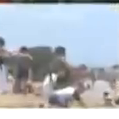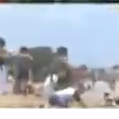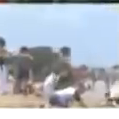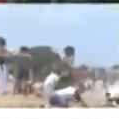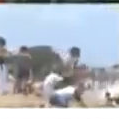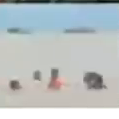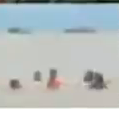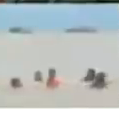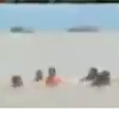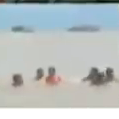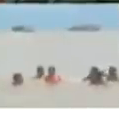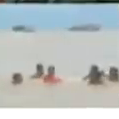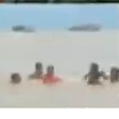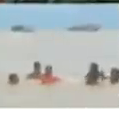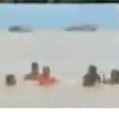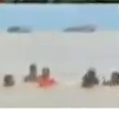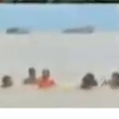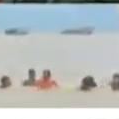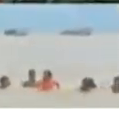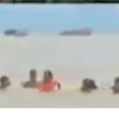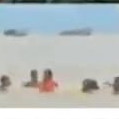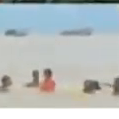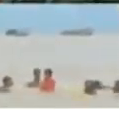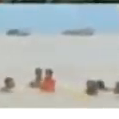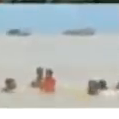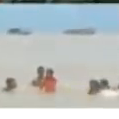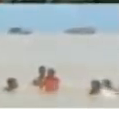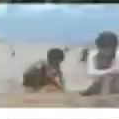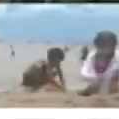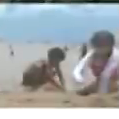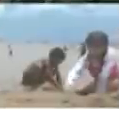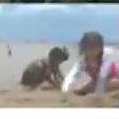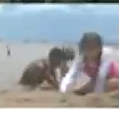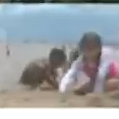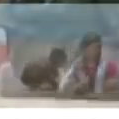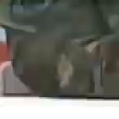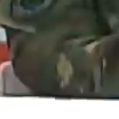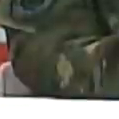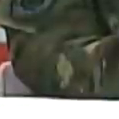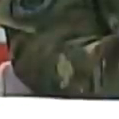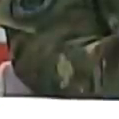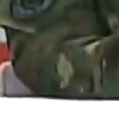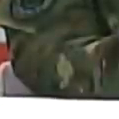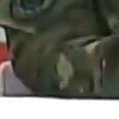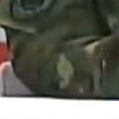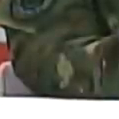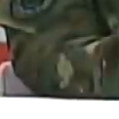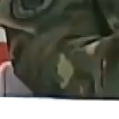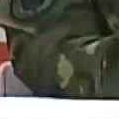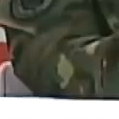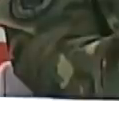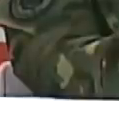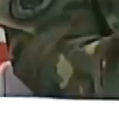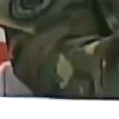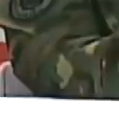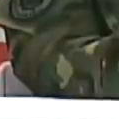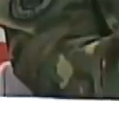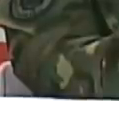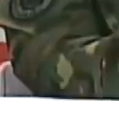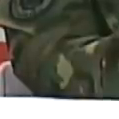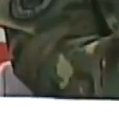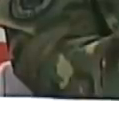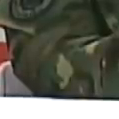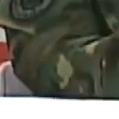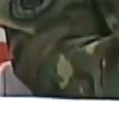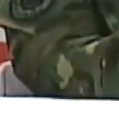y la realidad se juntaron. La percepción de tener unas mejorías importantes en la economía venezolana